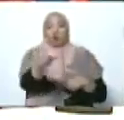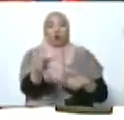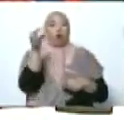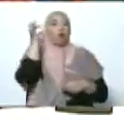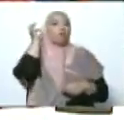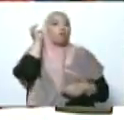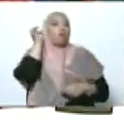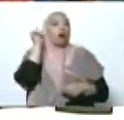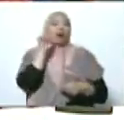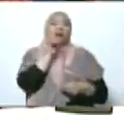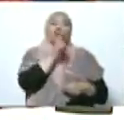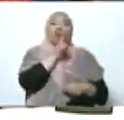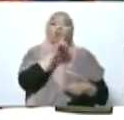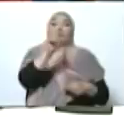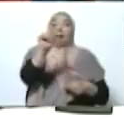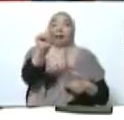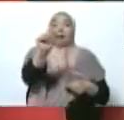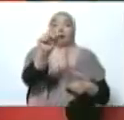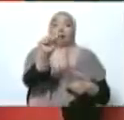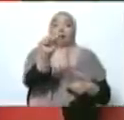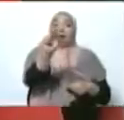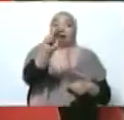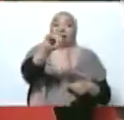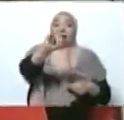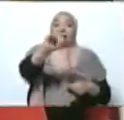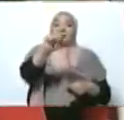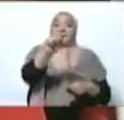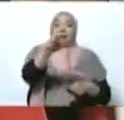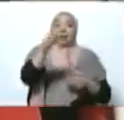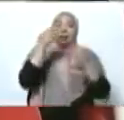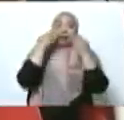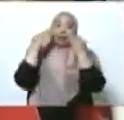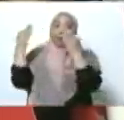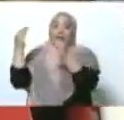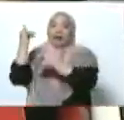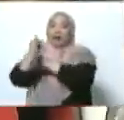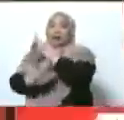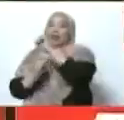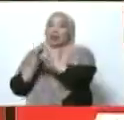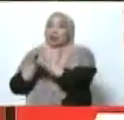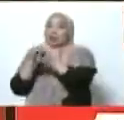Díaz, para que Tania Díaz asuma todos los asuntos internacionales.